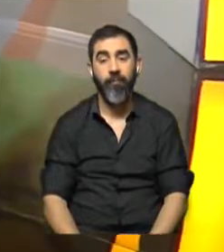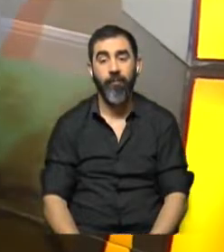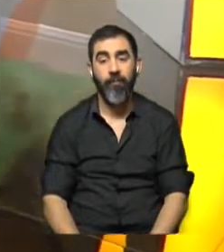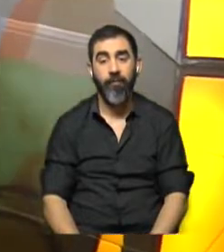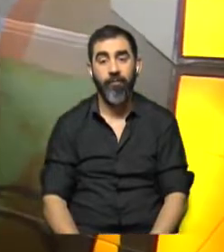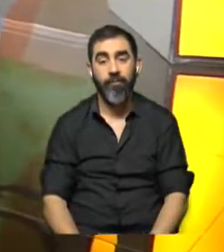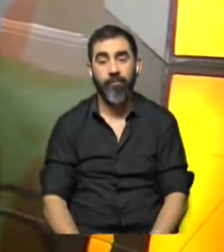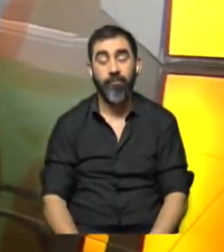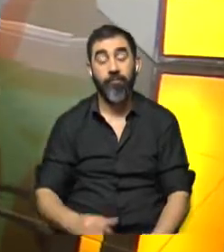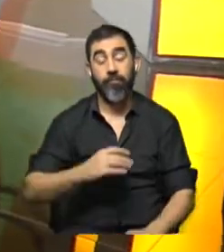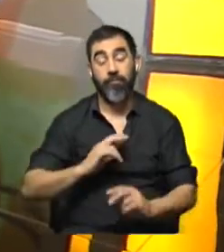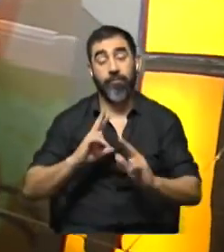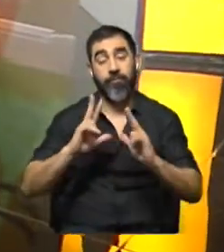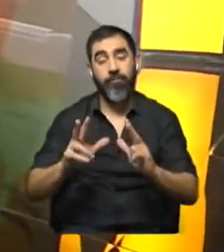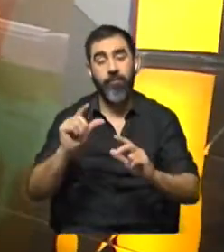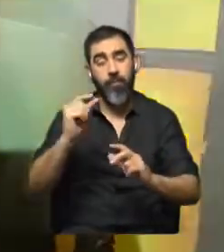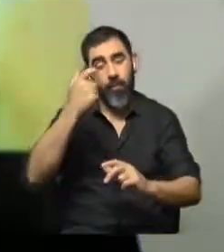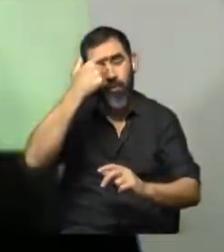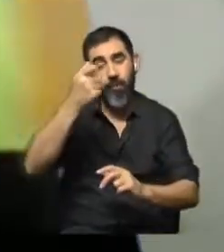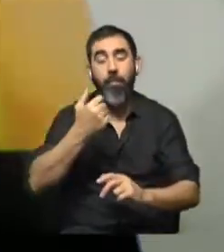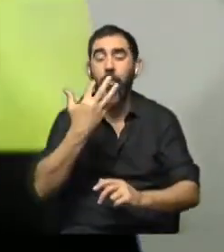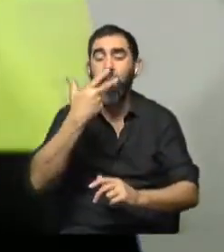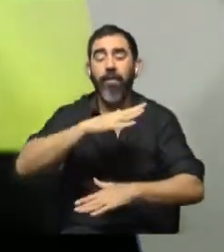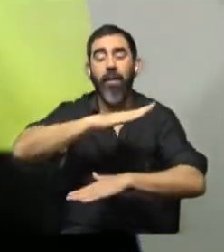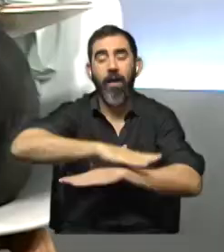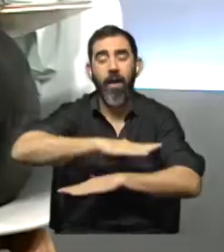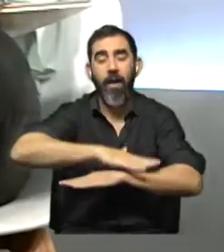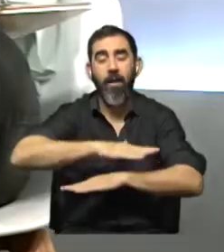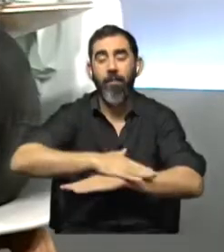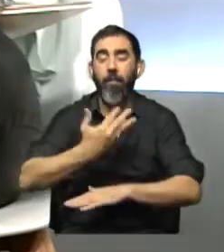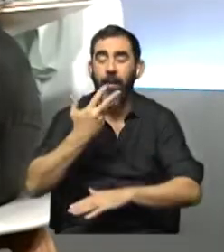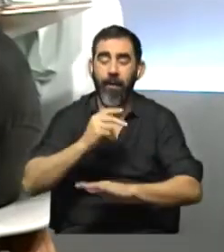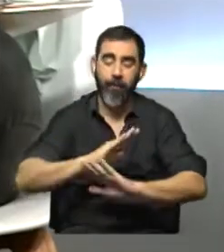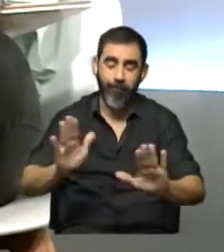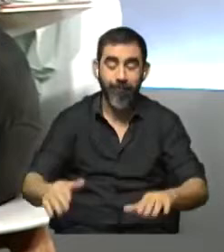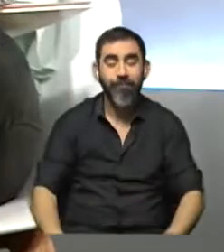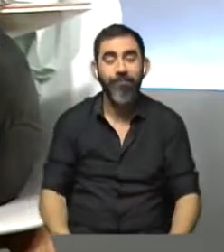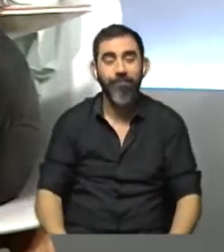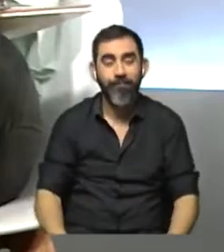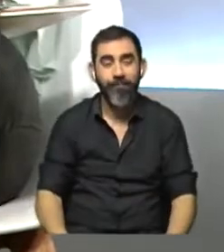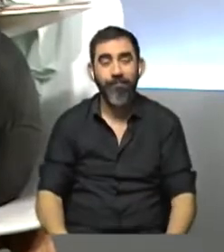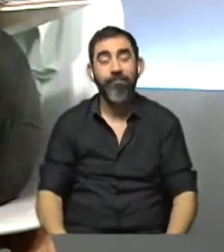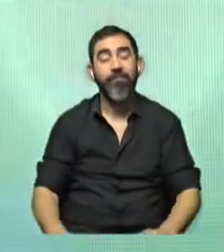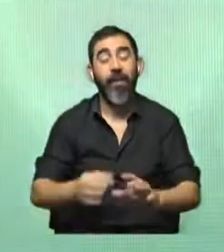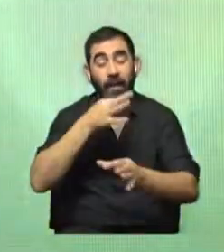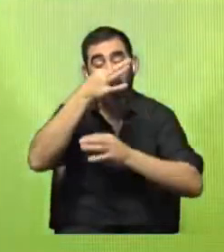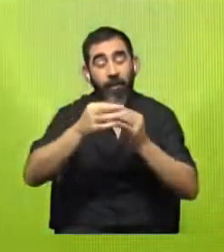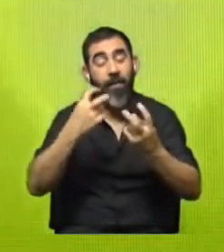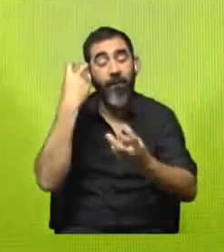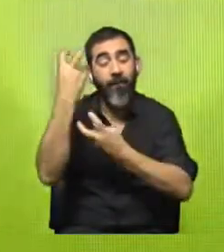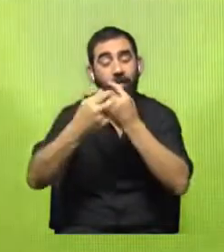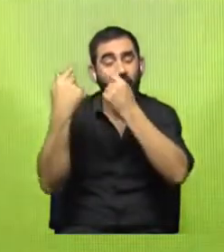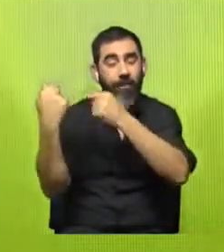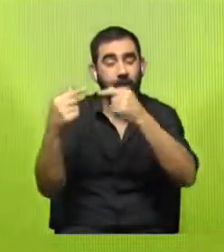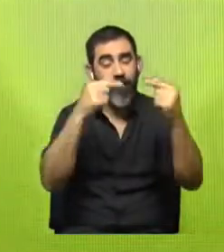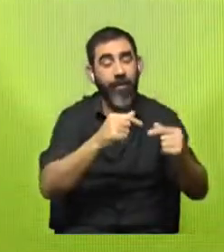Voy a decir algo muy poco científico. Me encantó el camioncito. Bueno, decía Luciana ahí, el viento se comportaba muy distinto